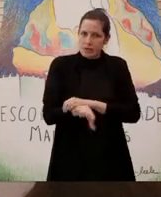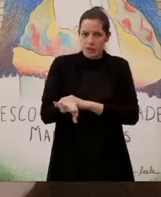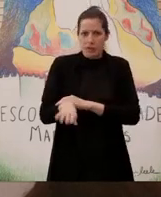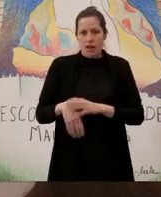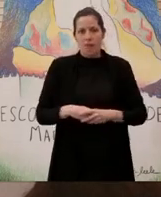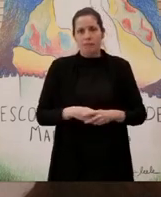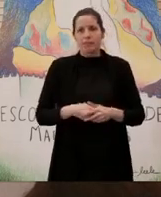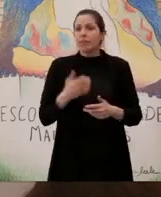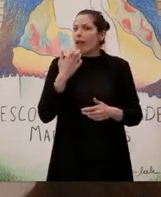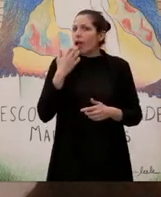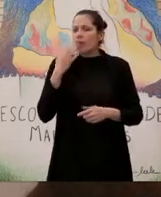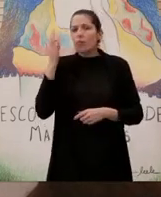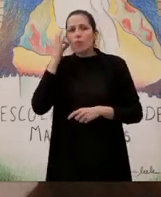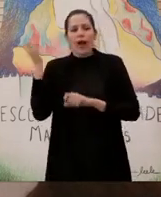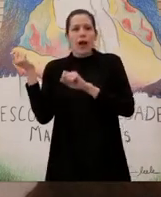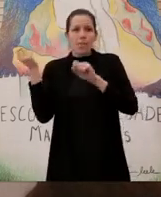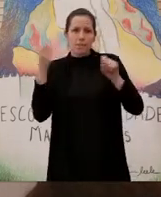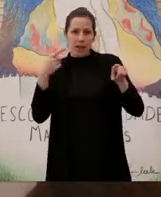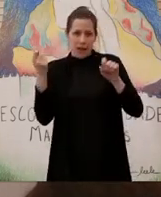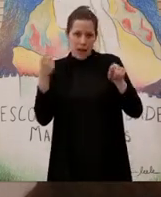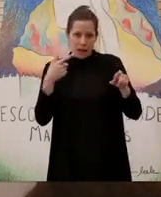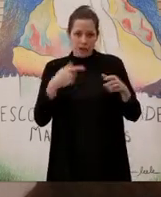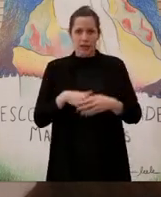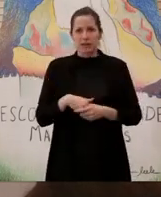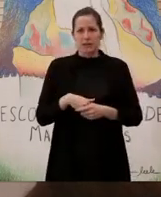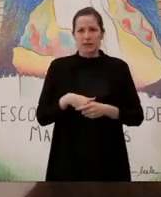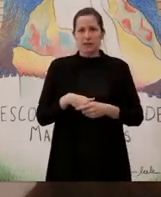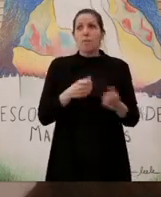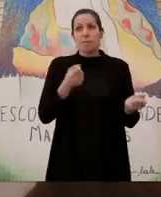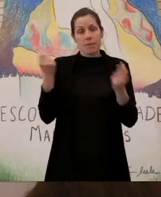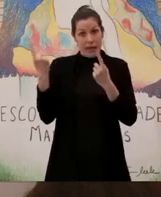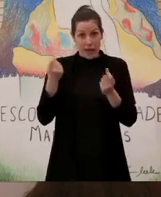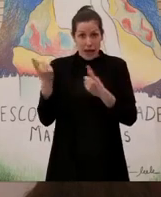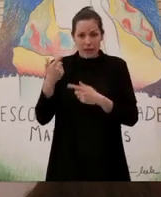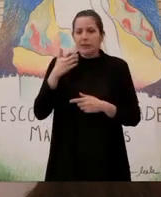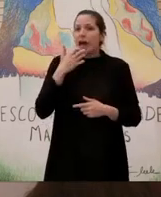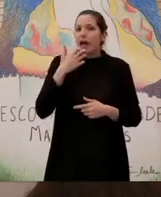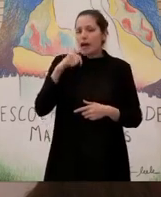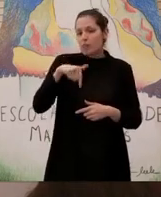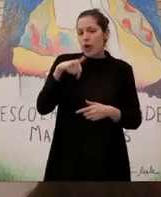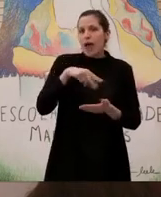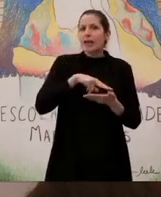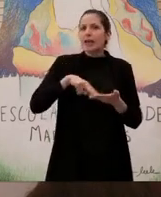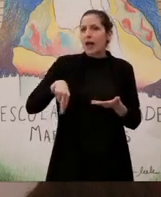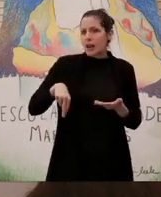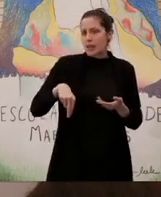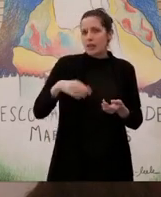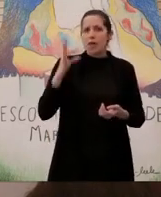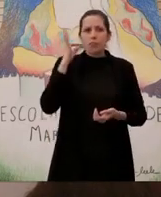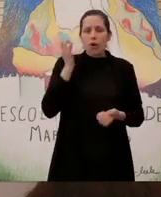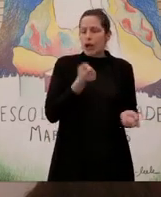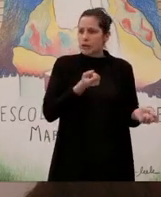está a gráfica poblacional en Galicia está completamente invertida dentro de nada